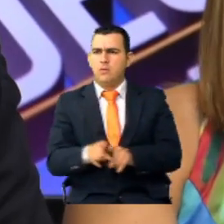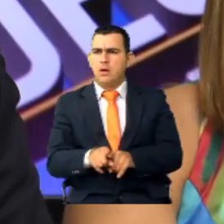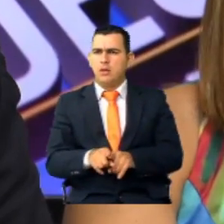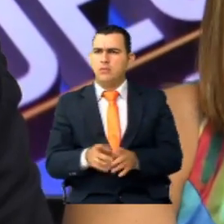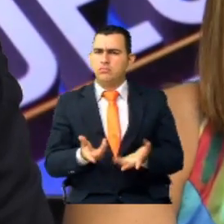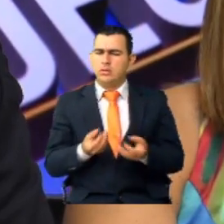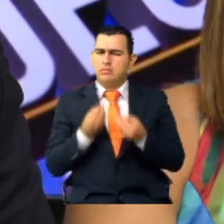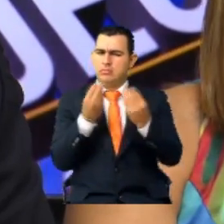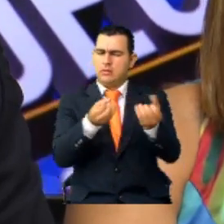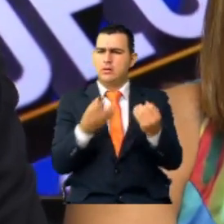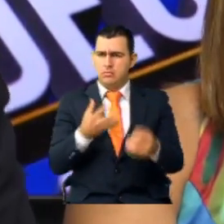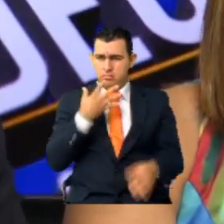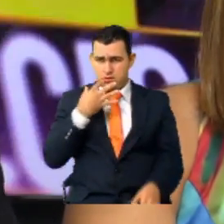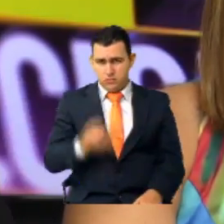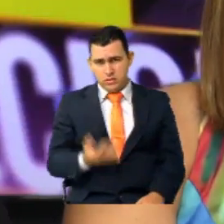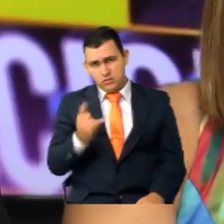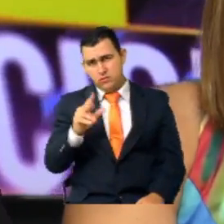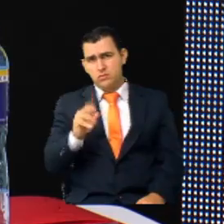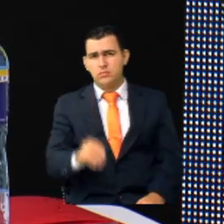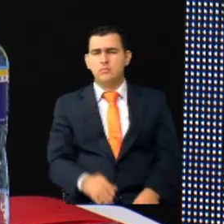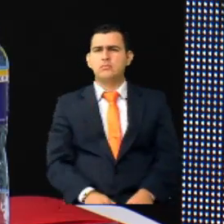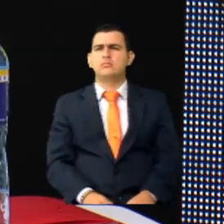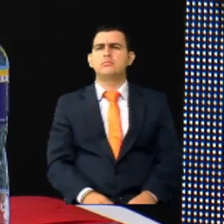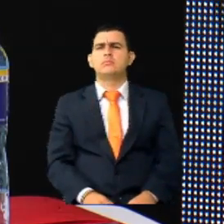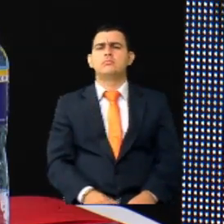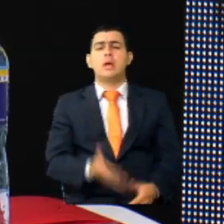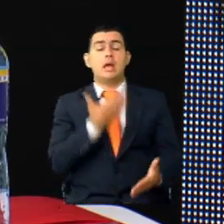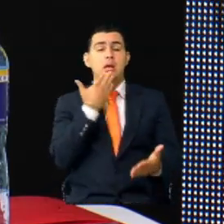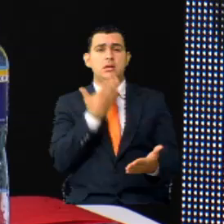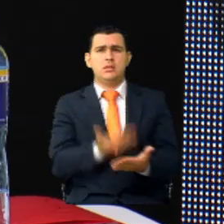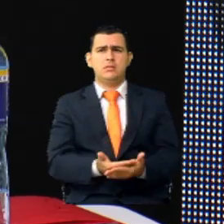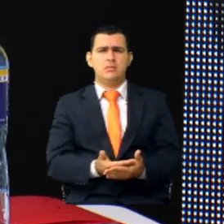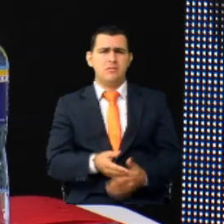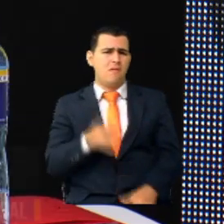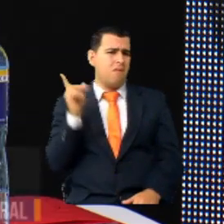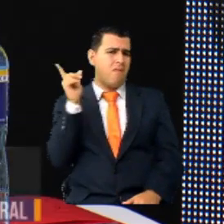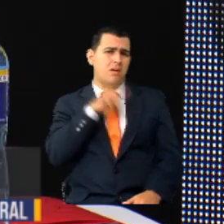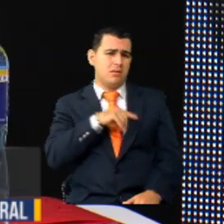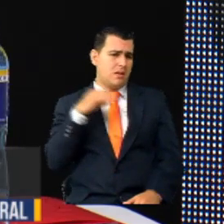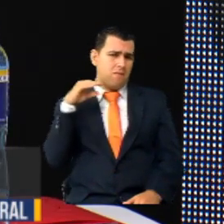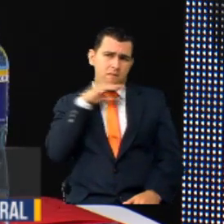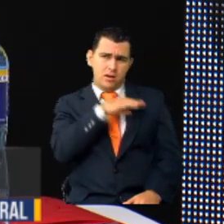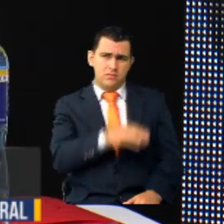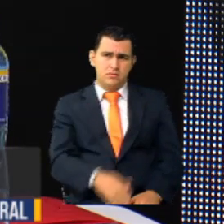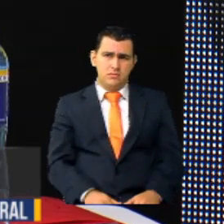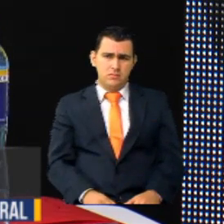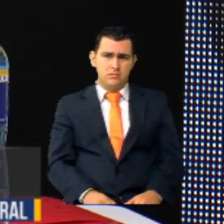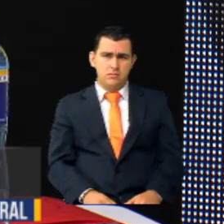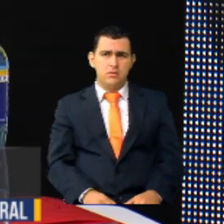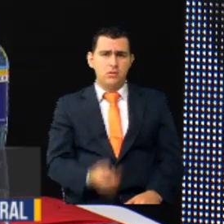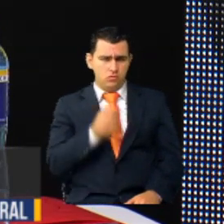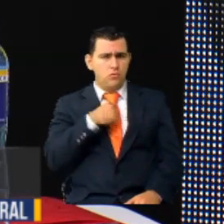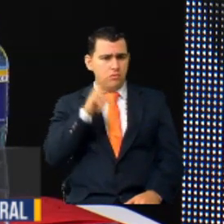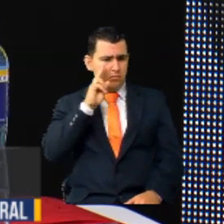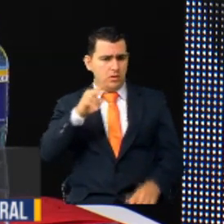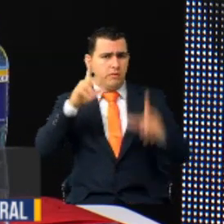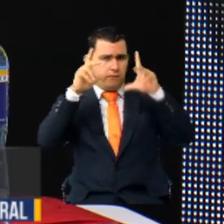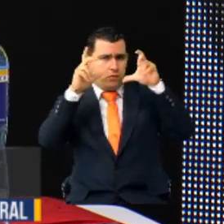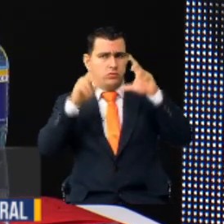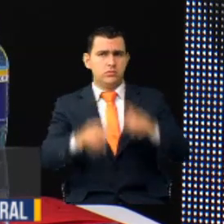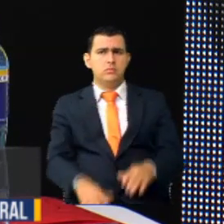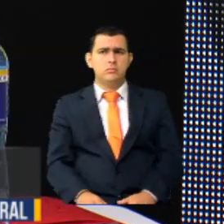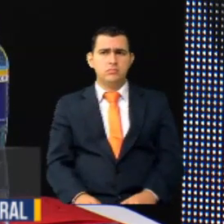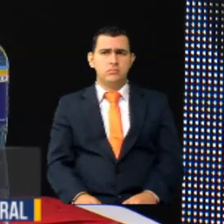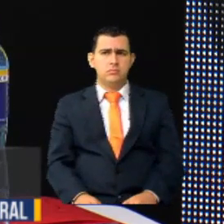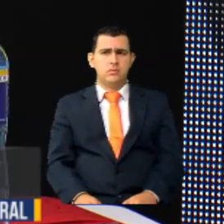mercados. ¿Eso es cierto o no? Gracias, Pedro, por la pregunta. No, eso es falso. Yo sí vi la foto en las redes y